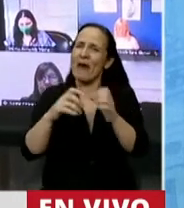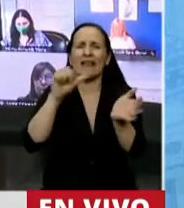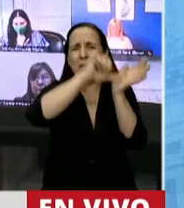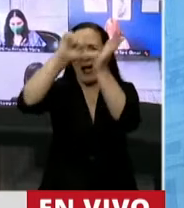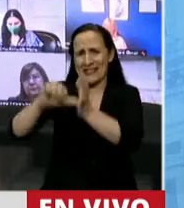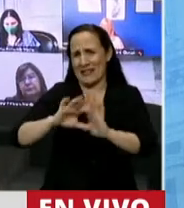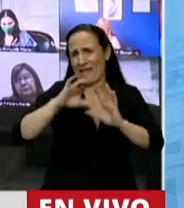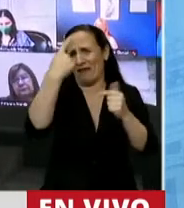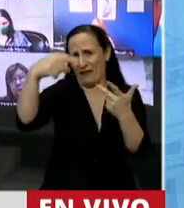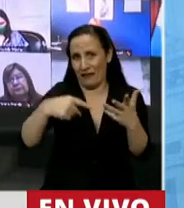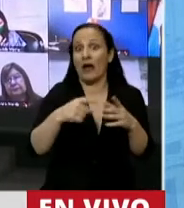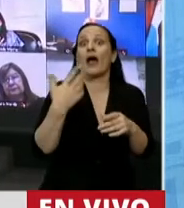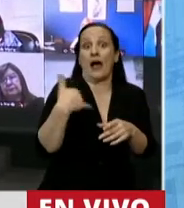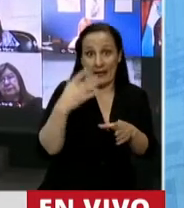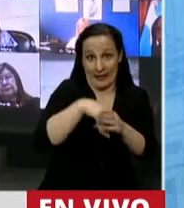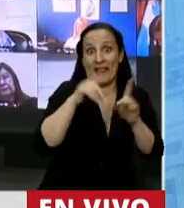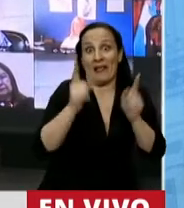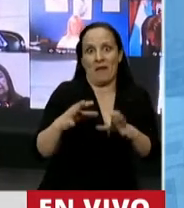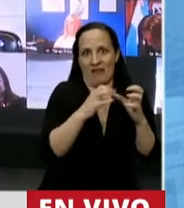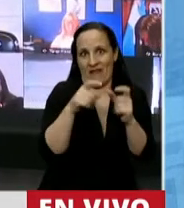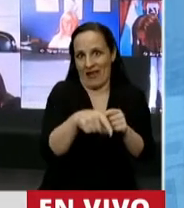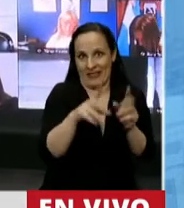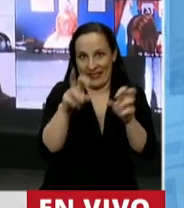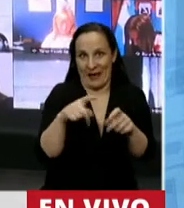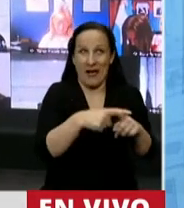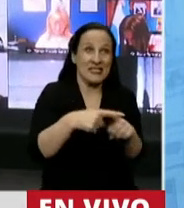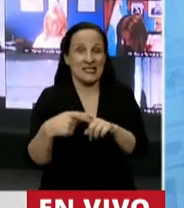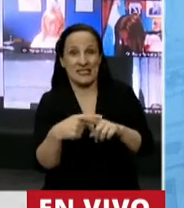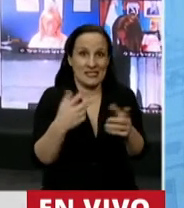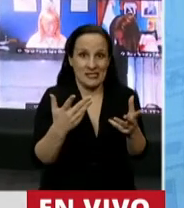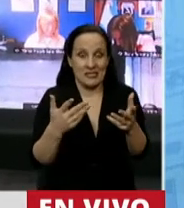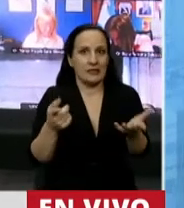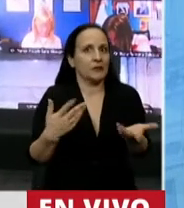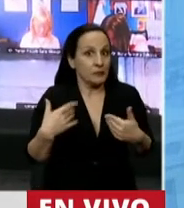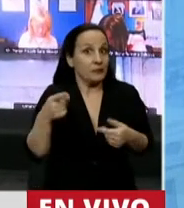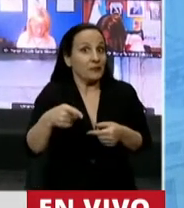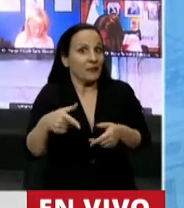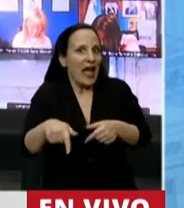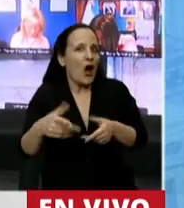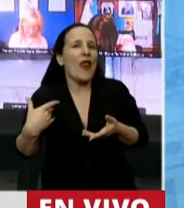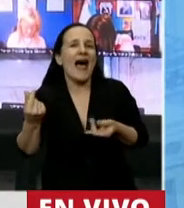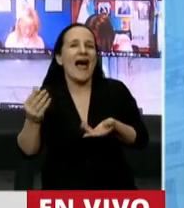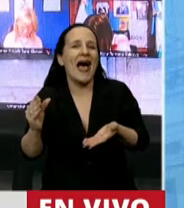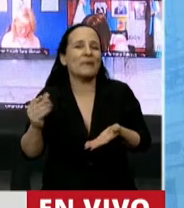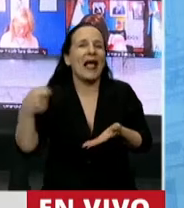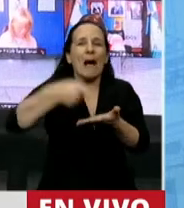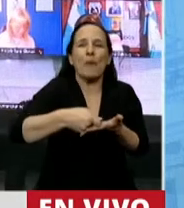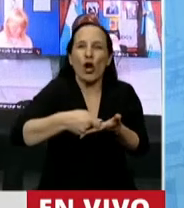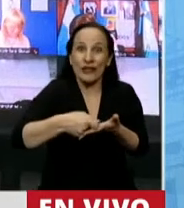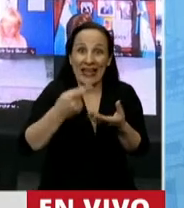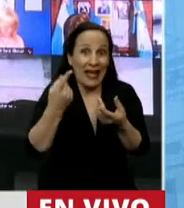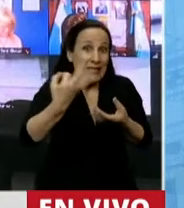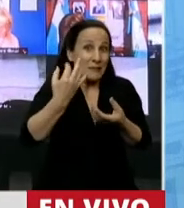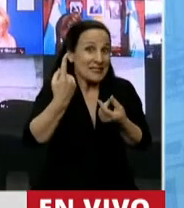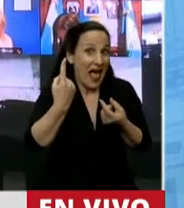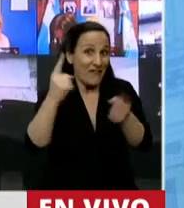países, entre ellos la Argentina. Iniciativas como el aporte extraordinario que estamos debatiendo son un